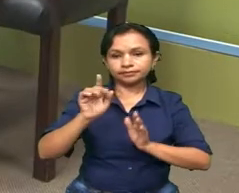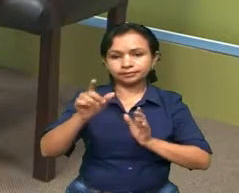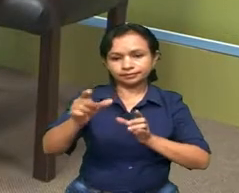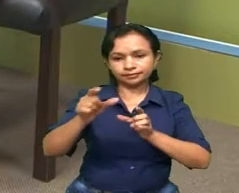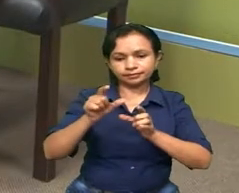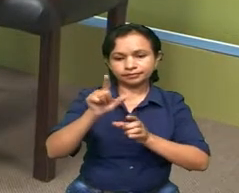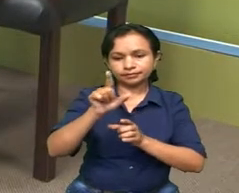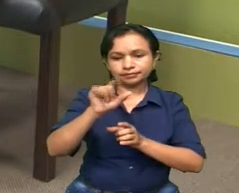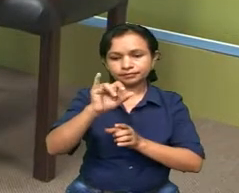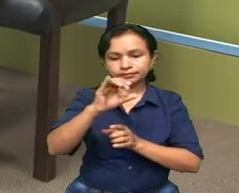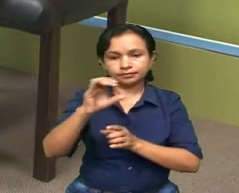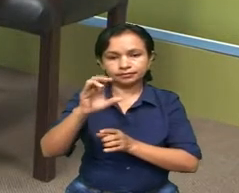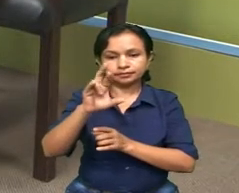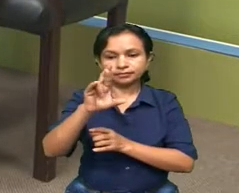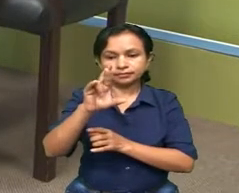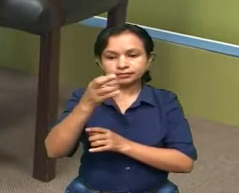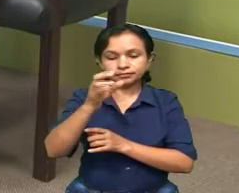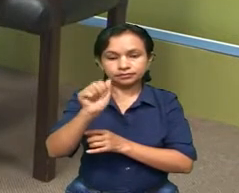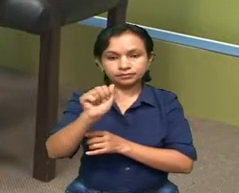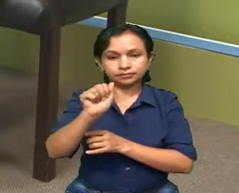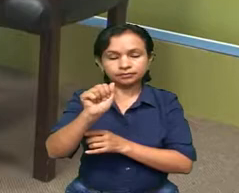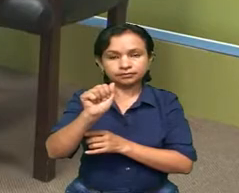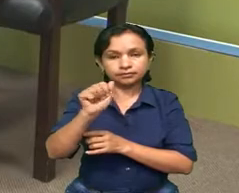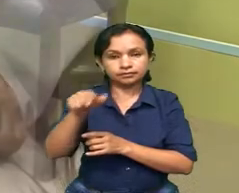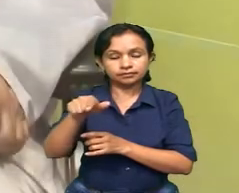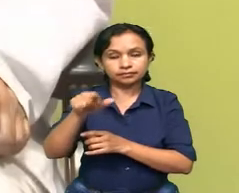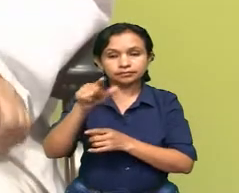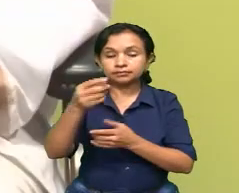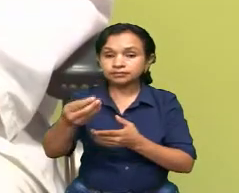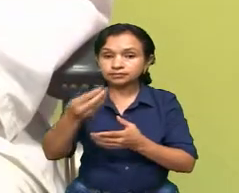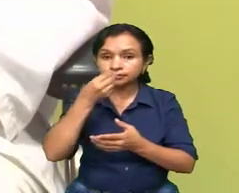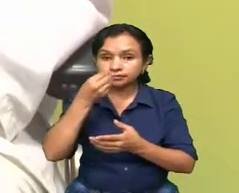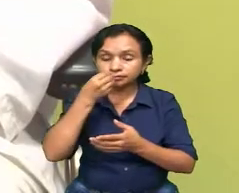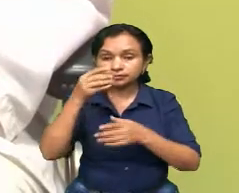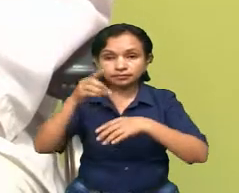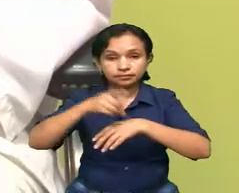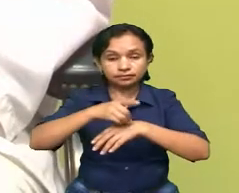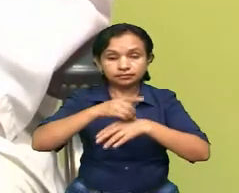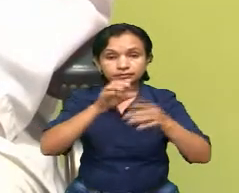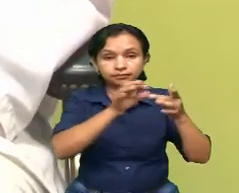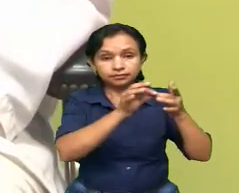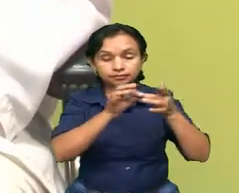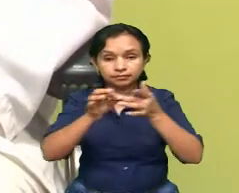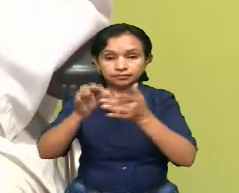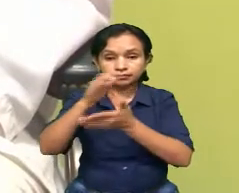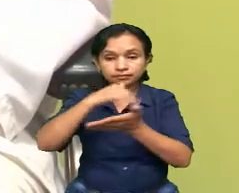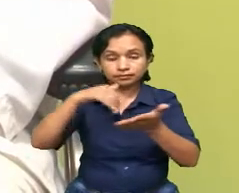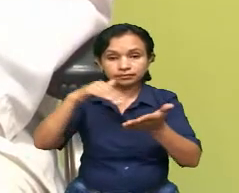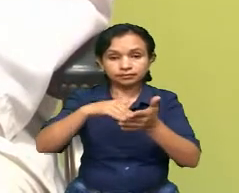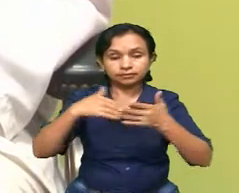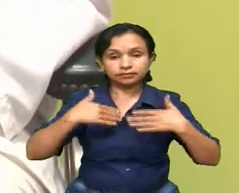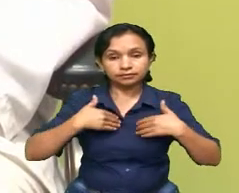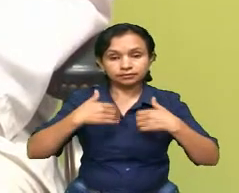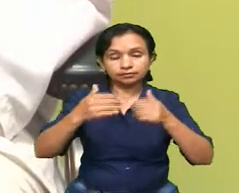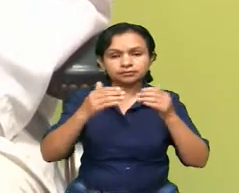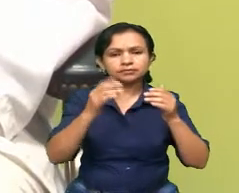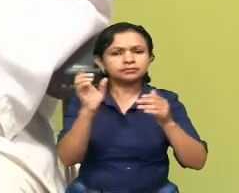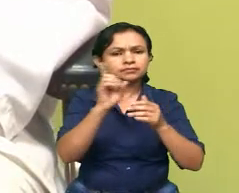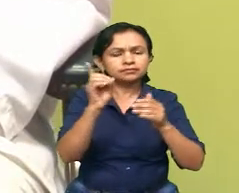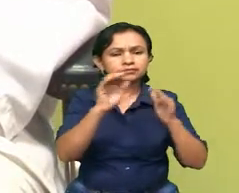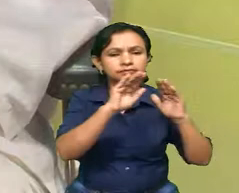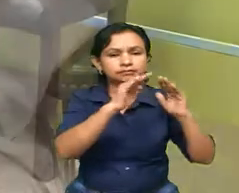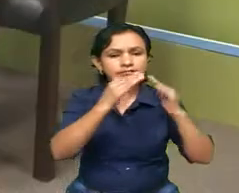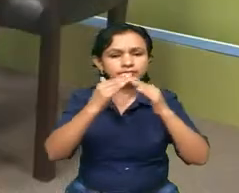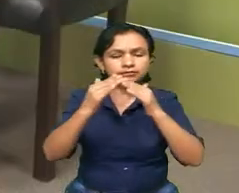la licenciada Rosa Acevedo, quien es nutricionista del Centro de Salud Francisco Buitrago, ubicado en